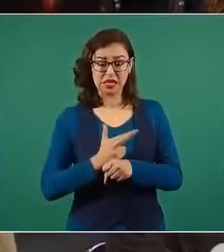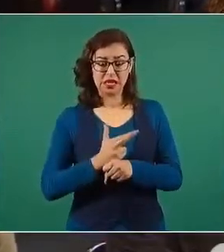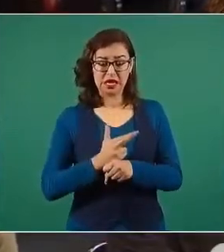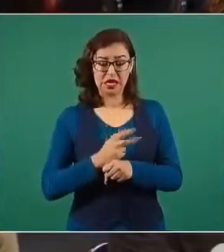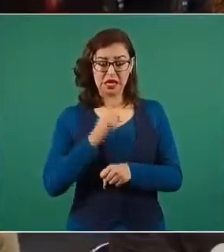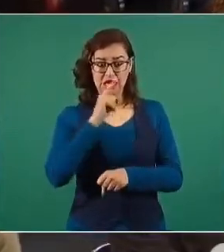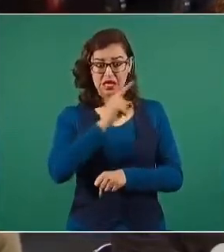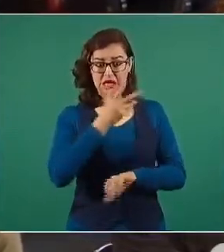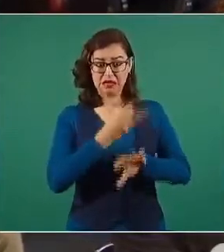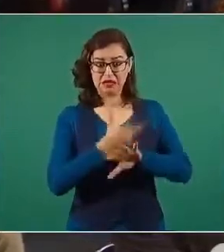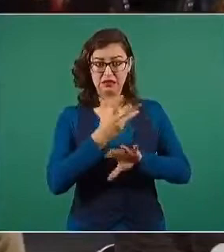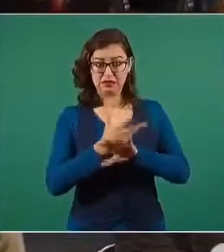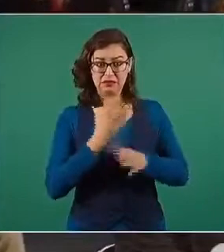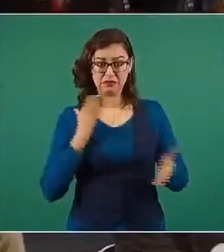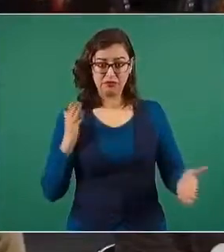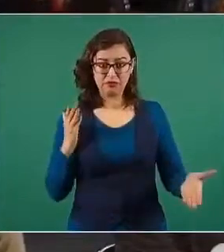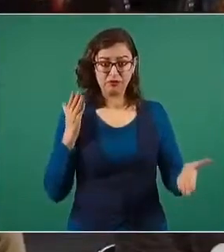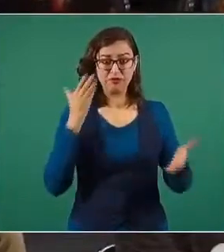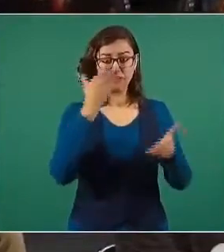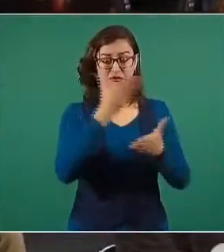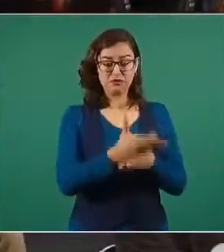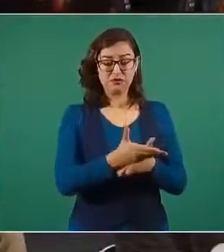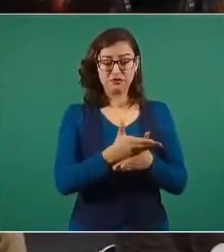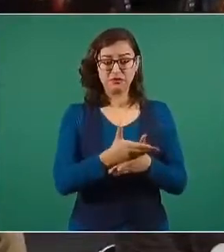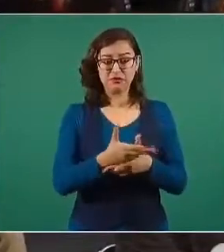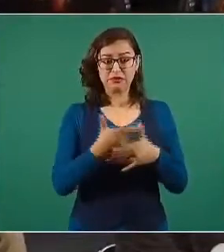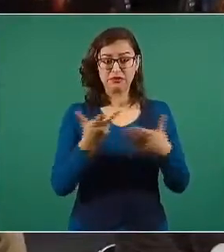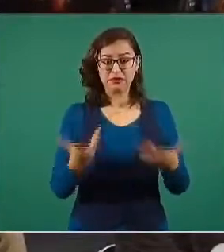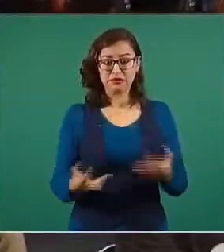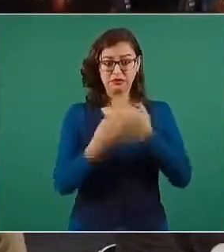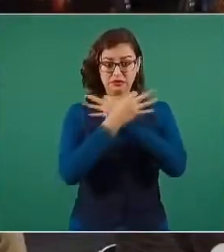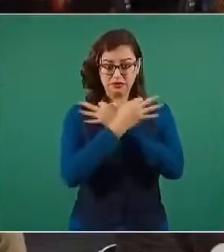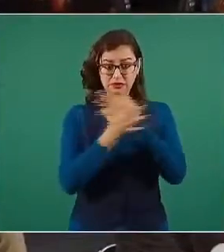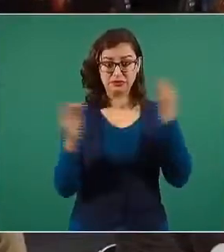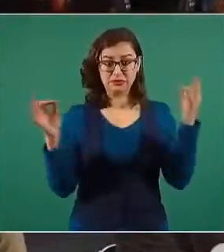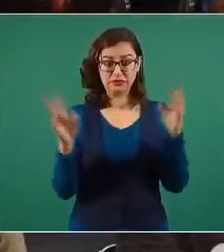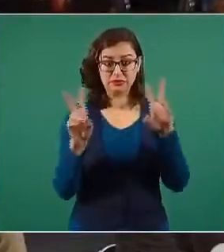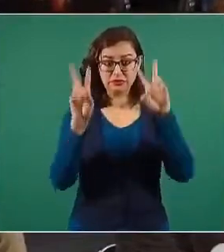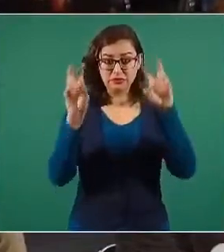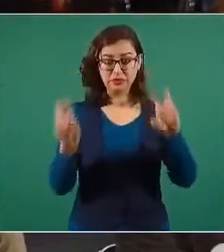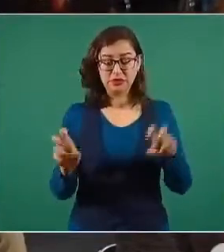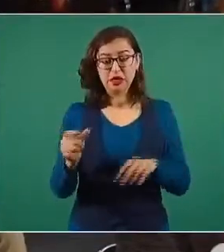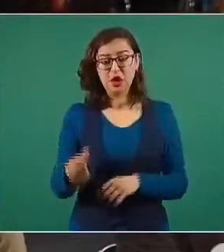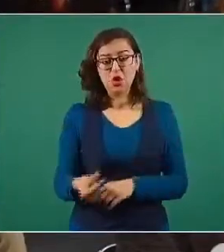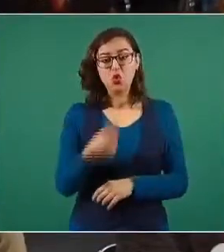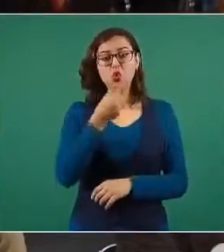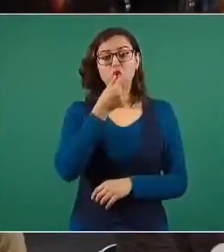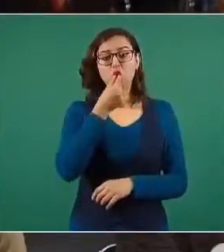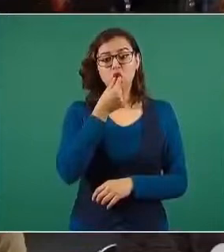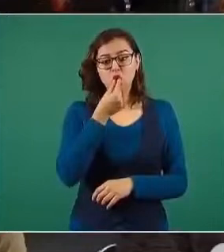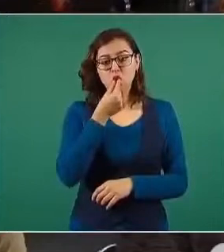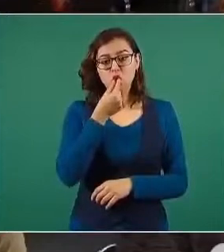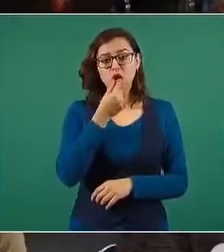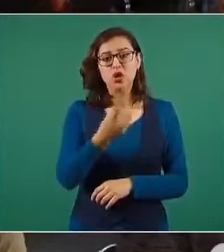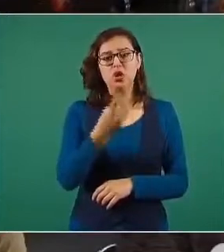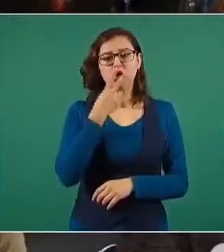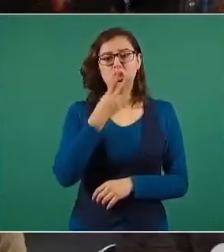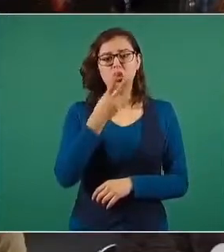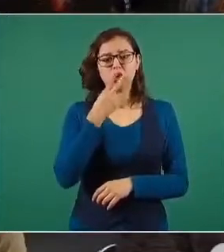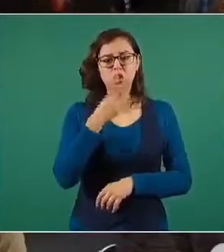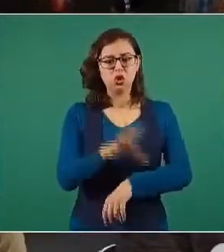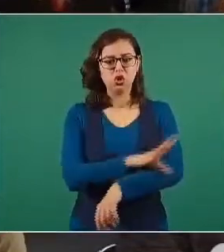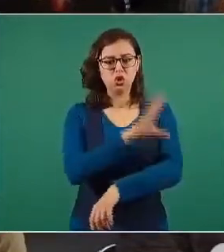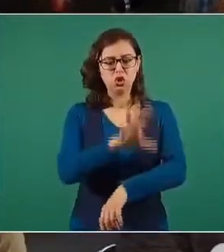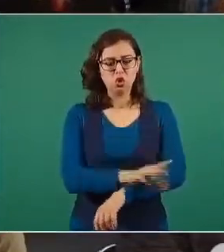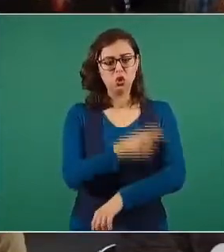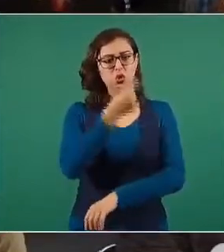eliminó el decreto que hizo usted o el gobierno hace un año para los cigarros electrónicos? ¿Se pueden ahora ya importar nuevamente? ¿Se puede esto?